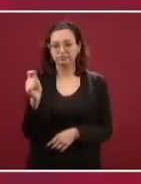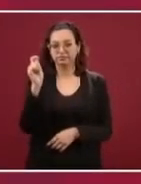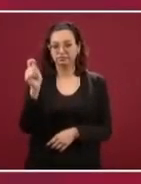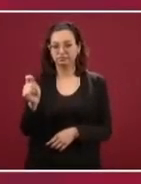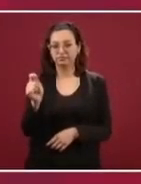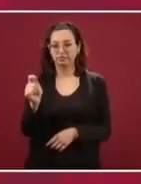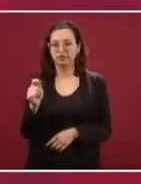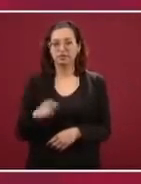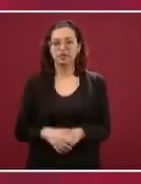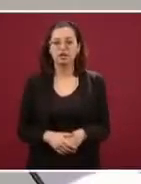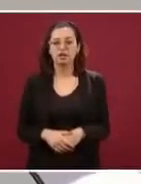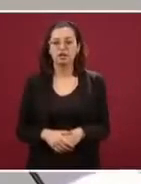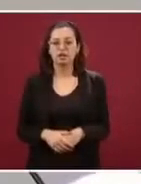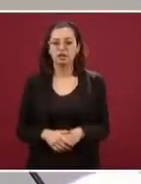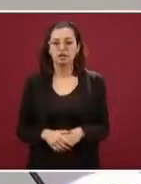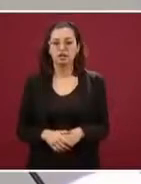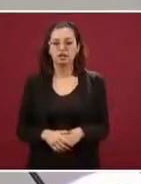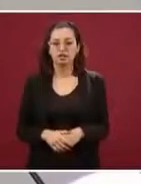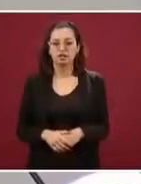Detente.